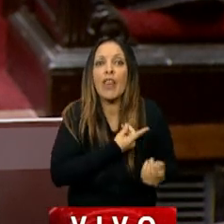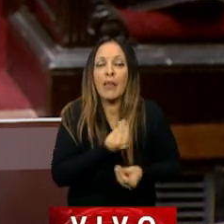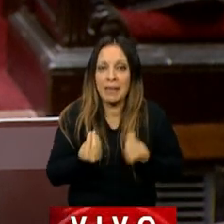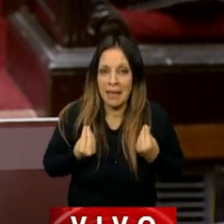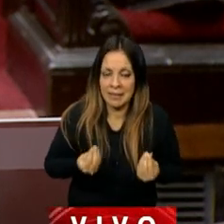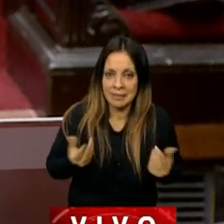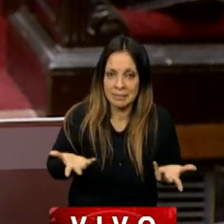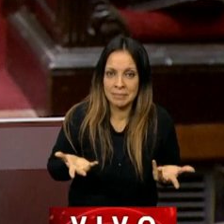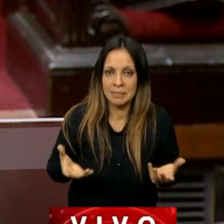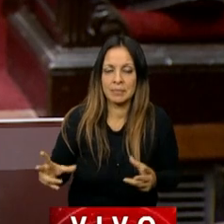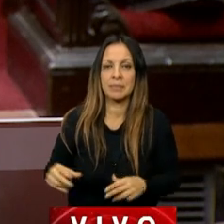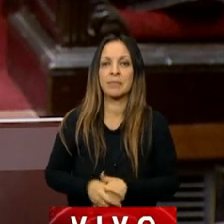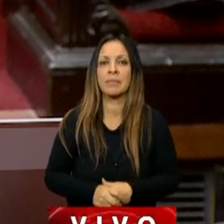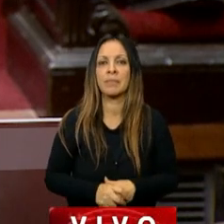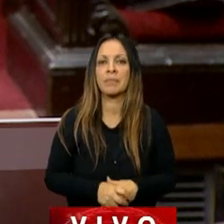están,